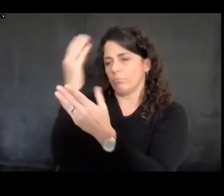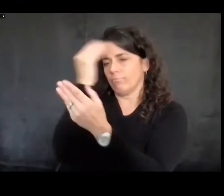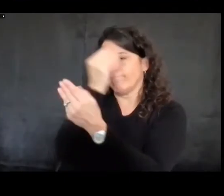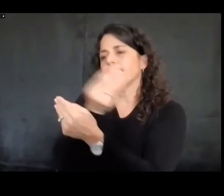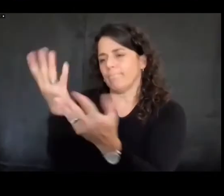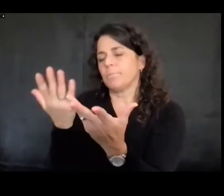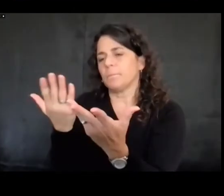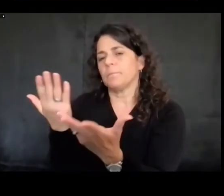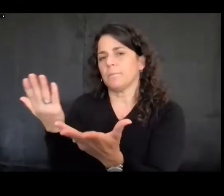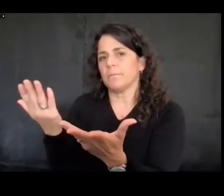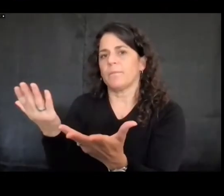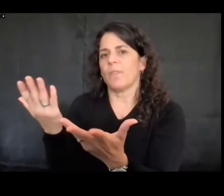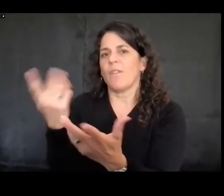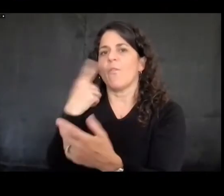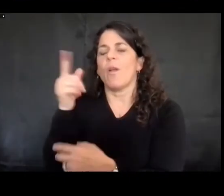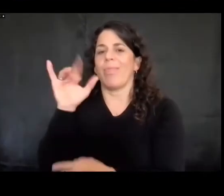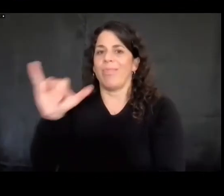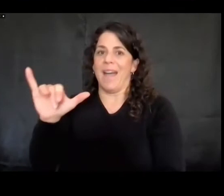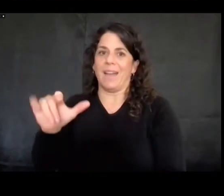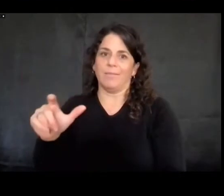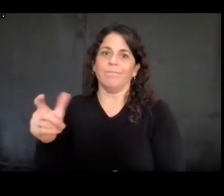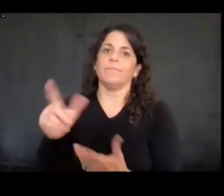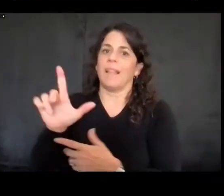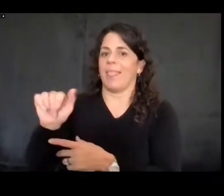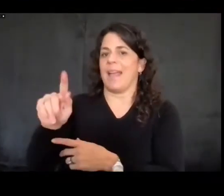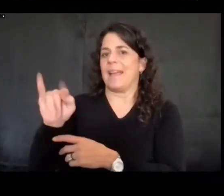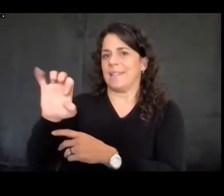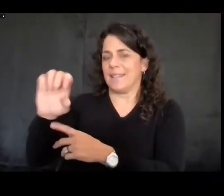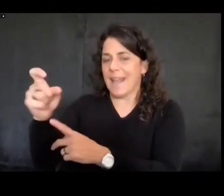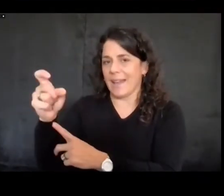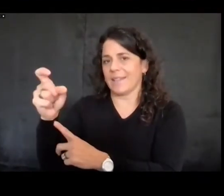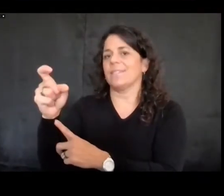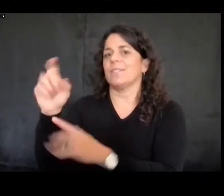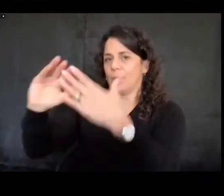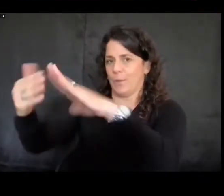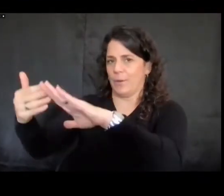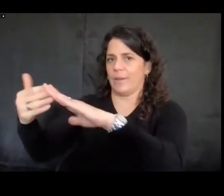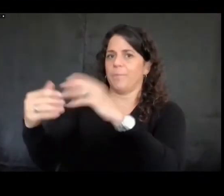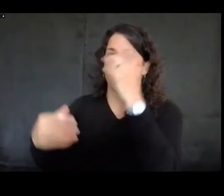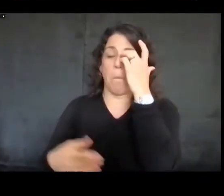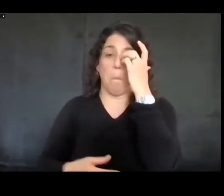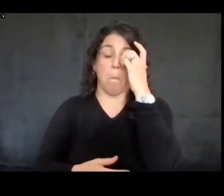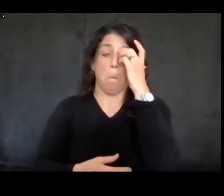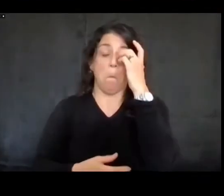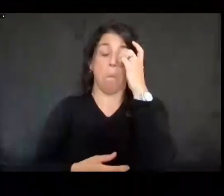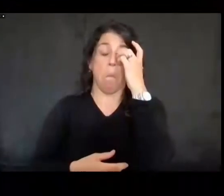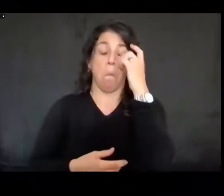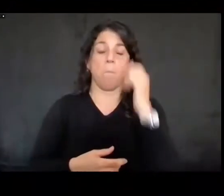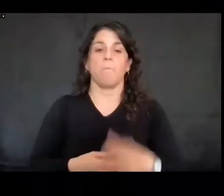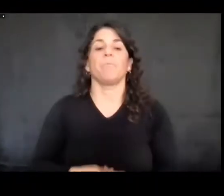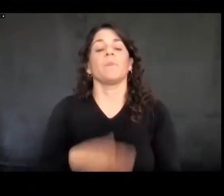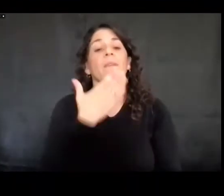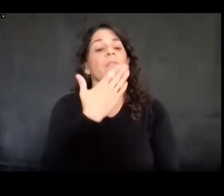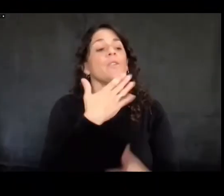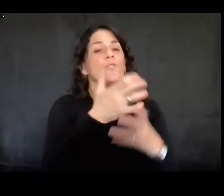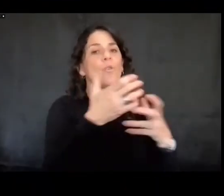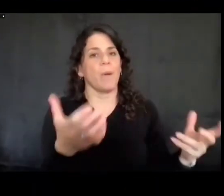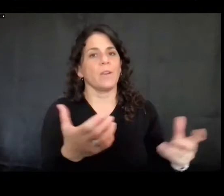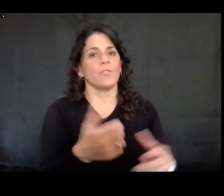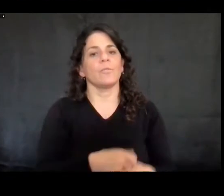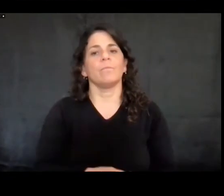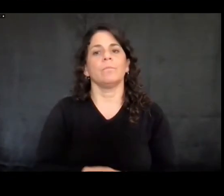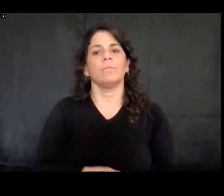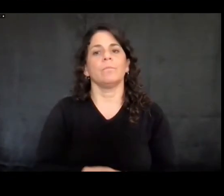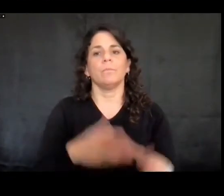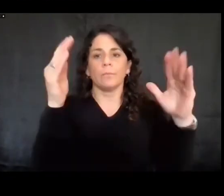incremento en mejoras en vacunas para la comunidad muchas gracias